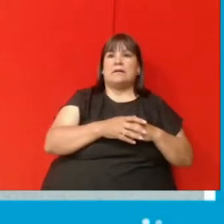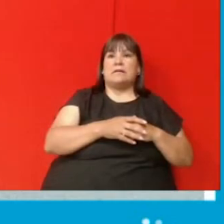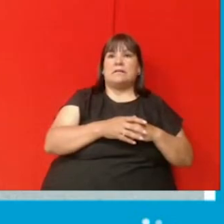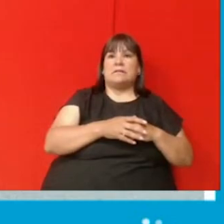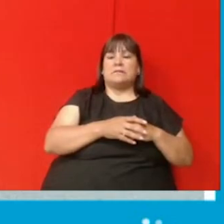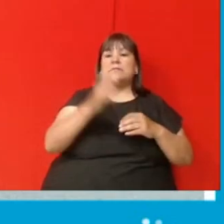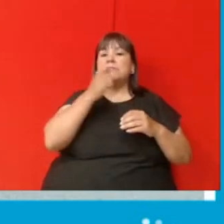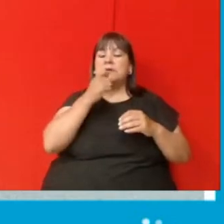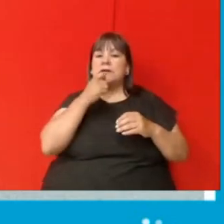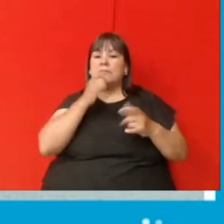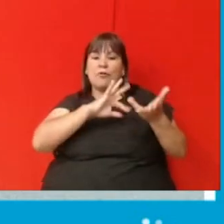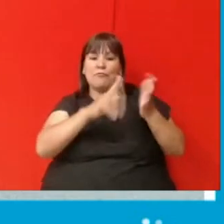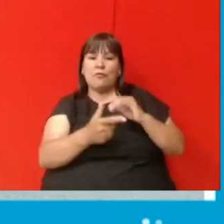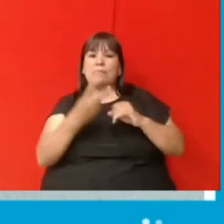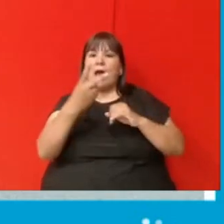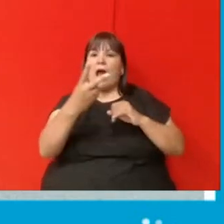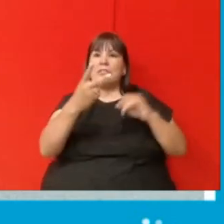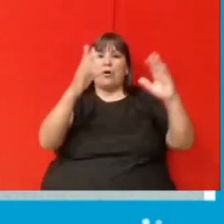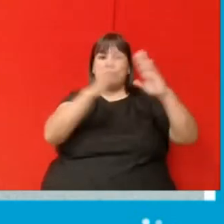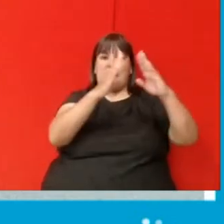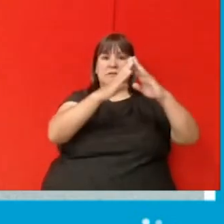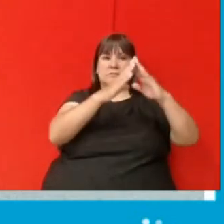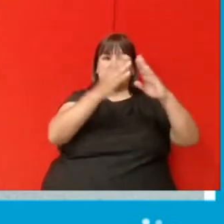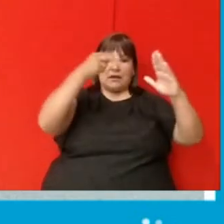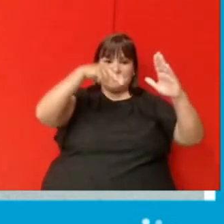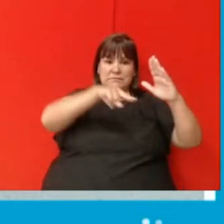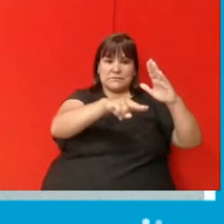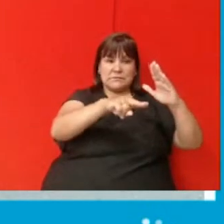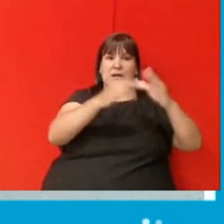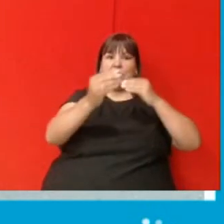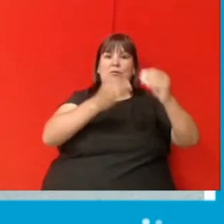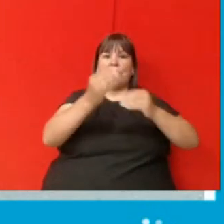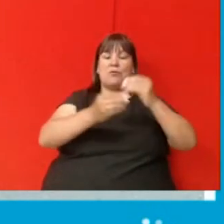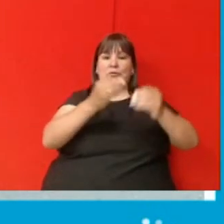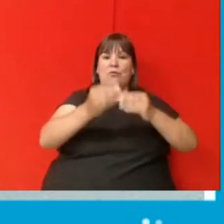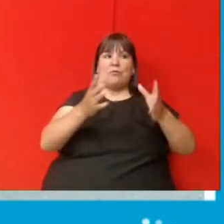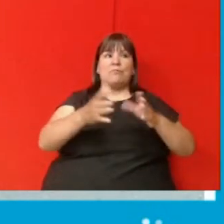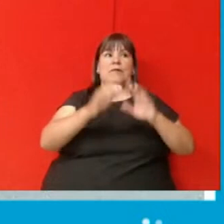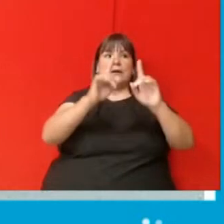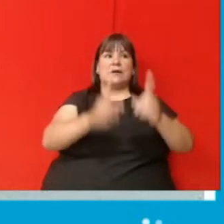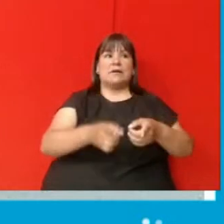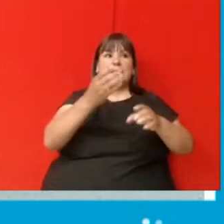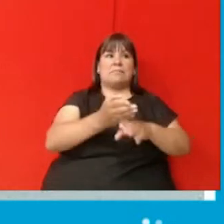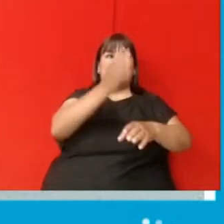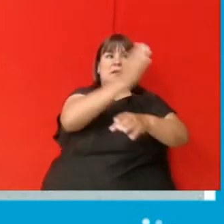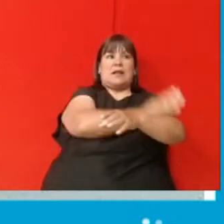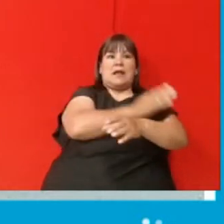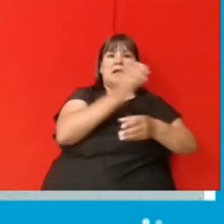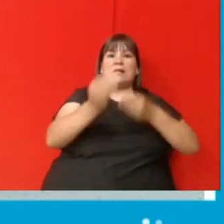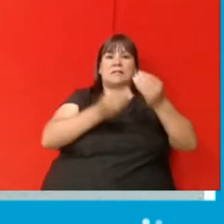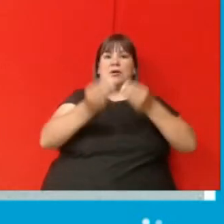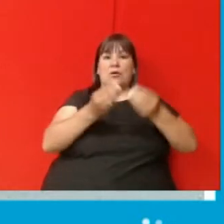si no la tienen, sí les sería útil contar con las directivas anticipadas en salud o la limitación de esfuerzo terapéutico, que queda